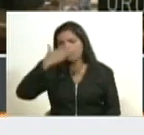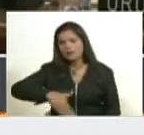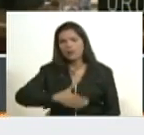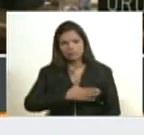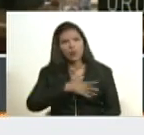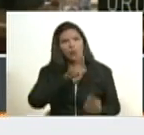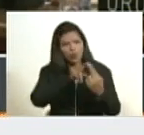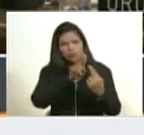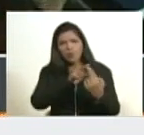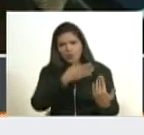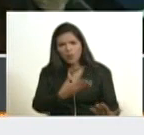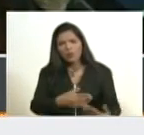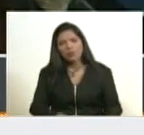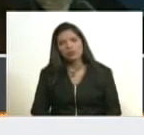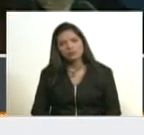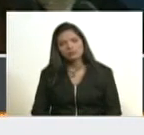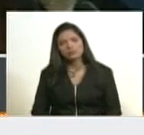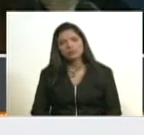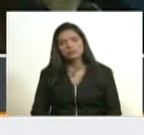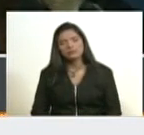conozco.